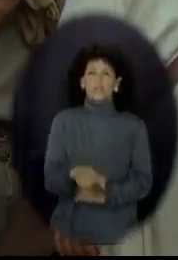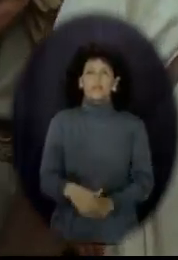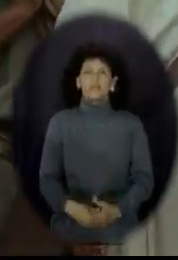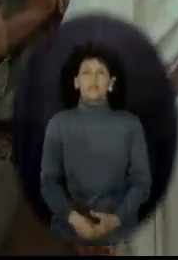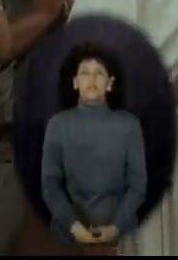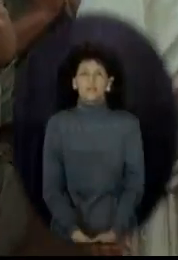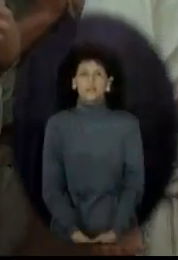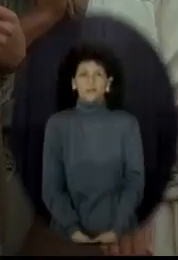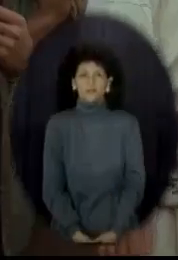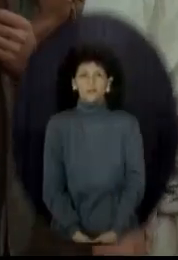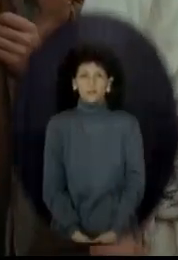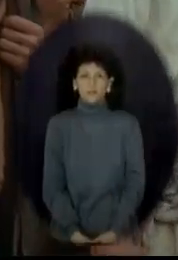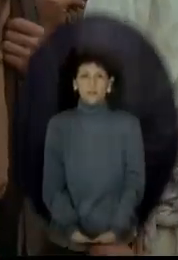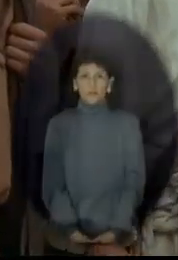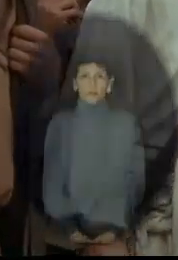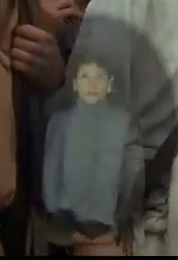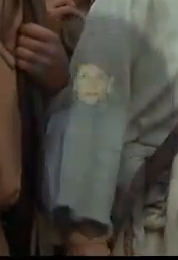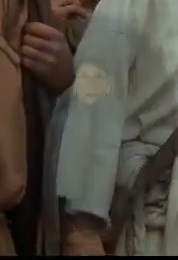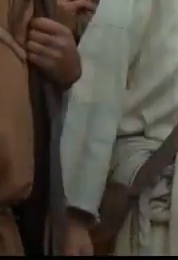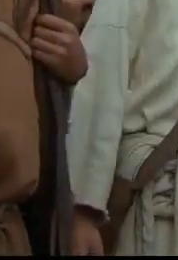impuestos?